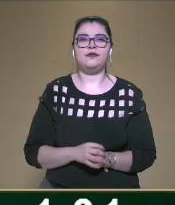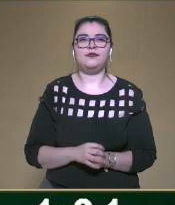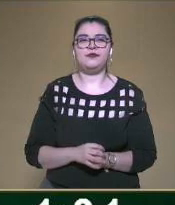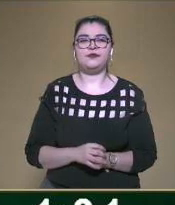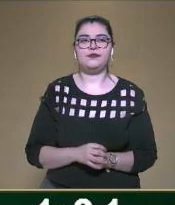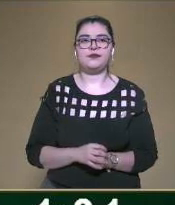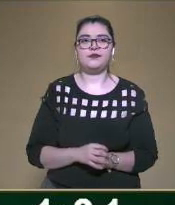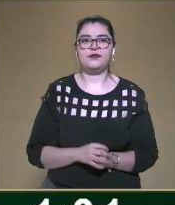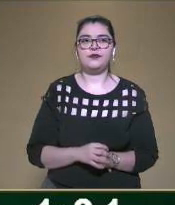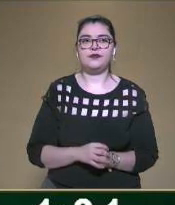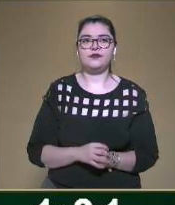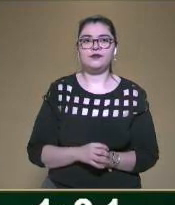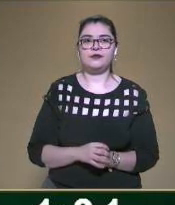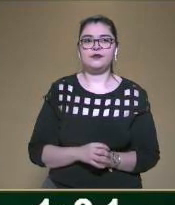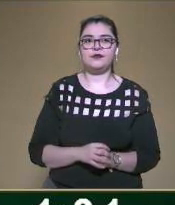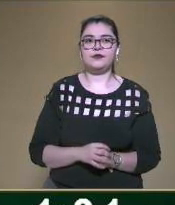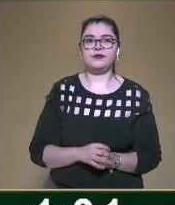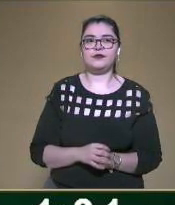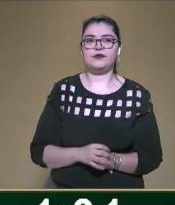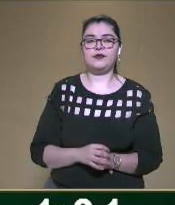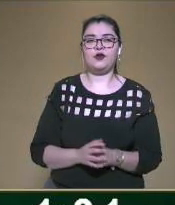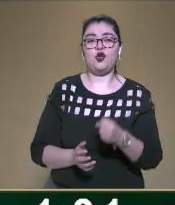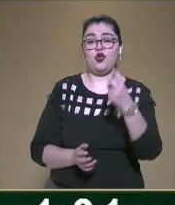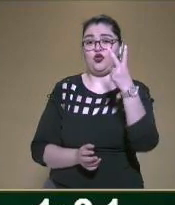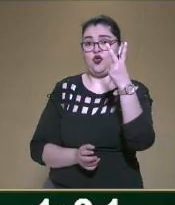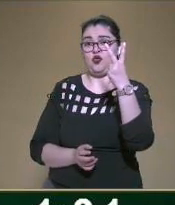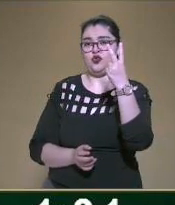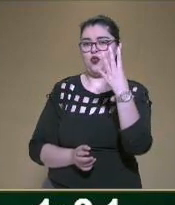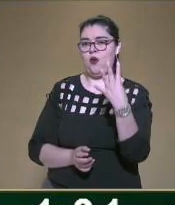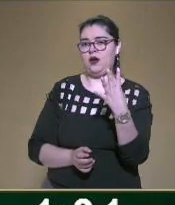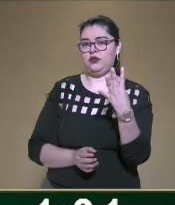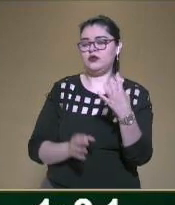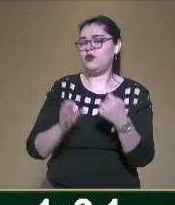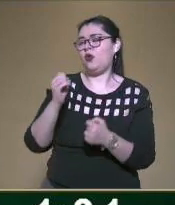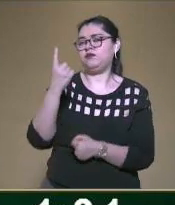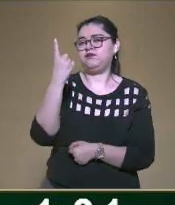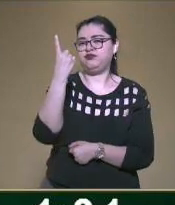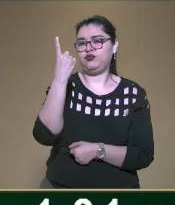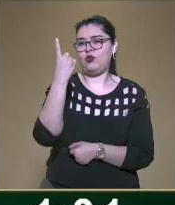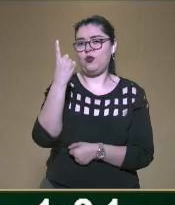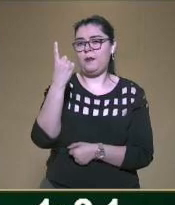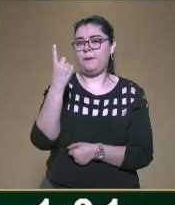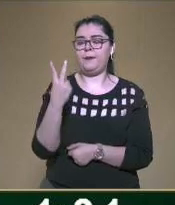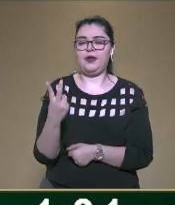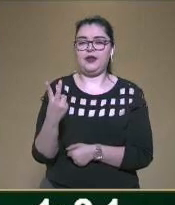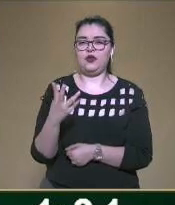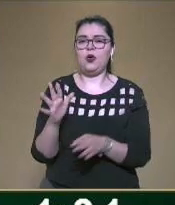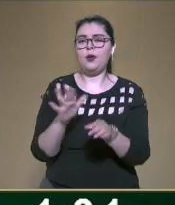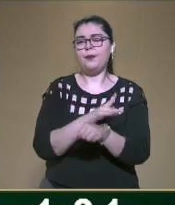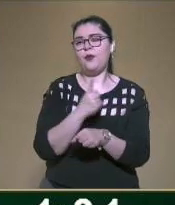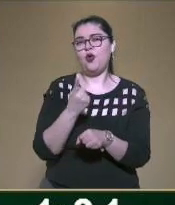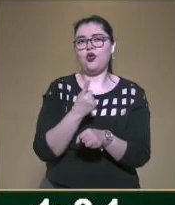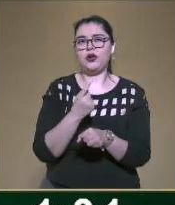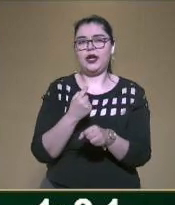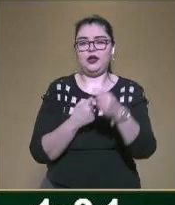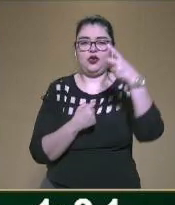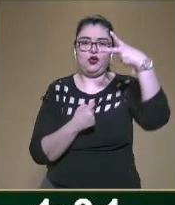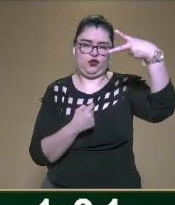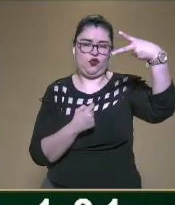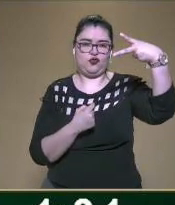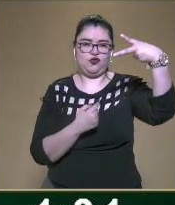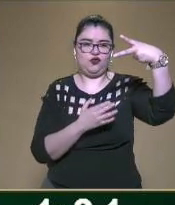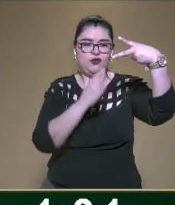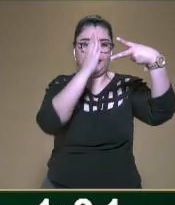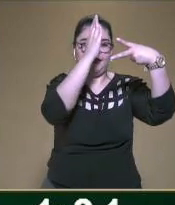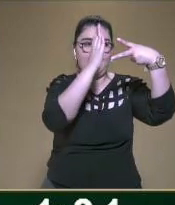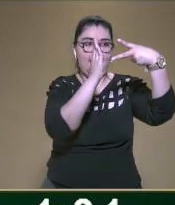los niños. Dos cuartos o un medio. Exactamente. Son fracciones equivalentes que valen